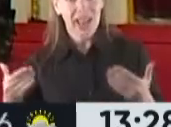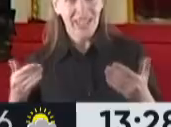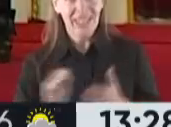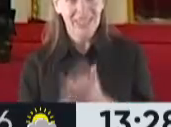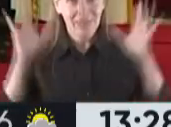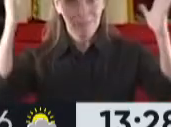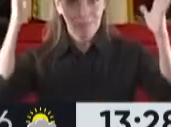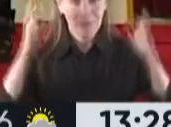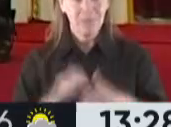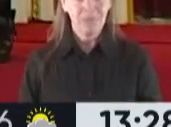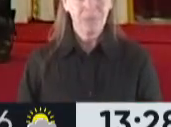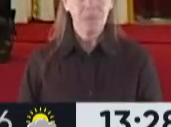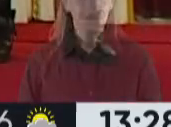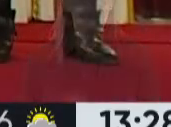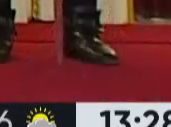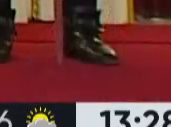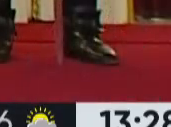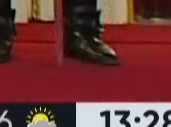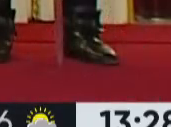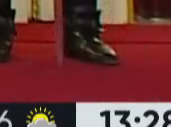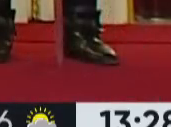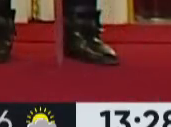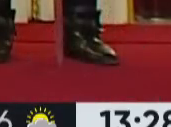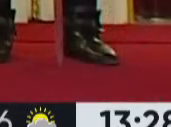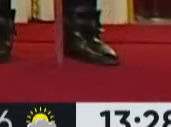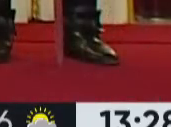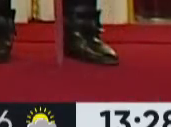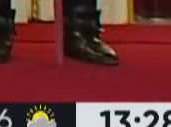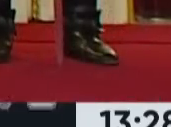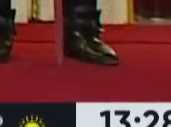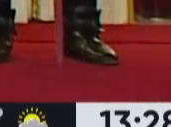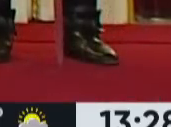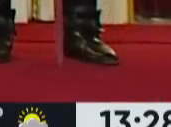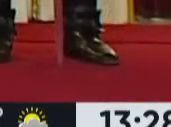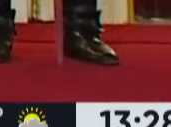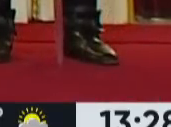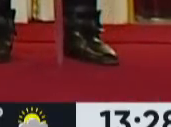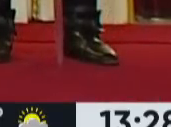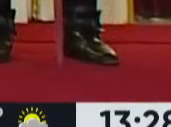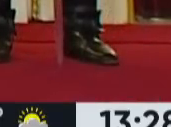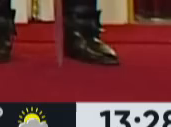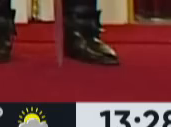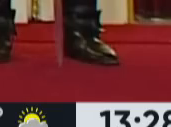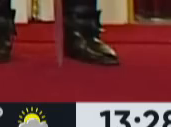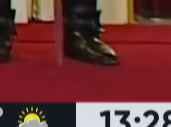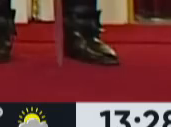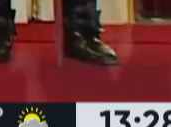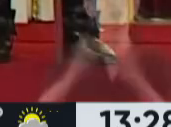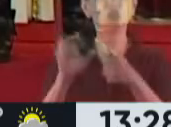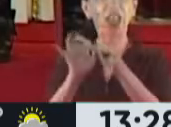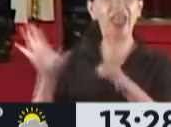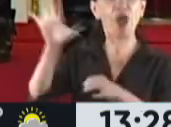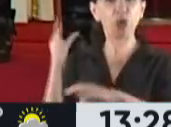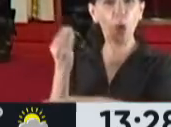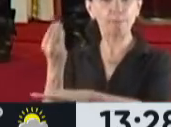Finalizadas las palabras de la señora Presidenta de la Comisión Europea. Vamos a dar